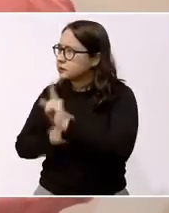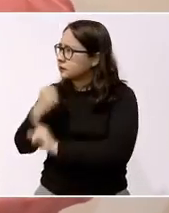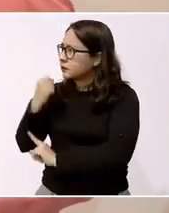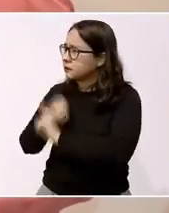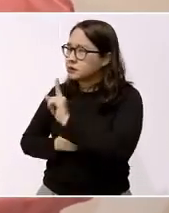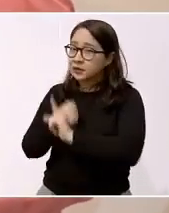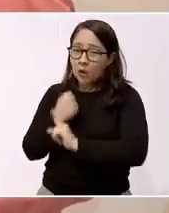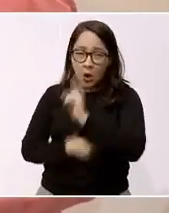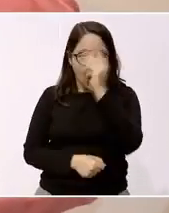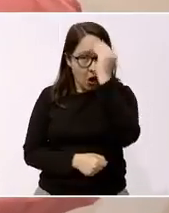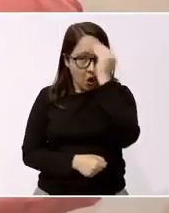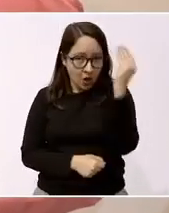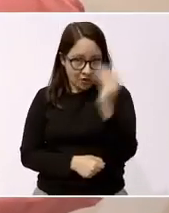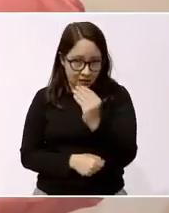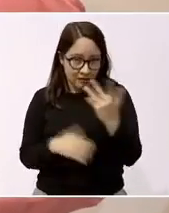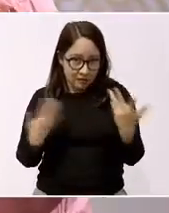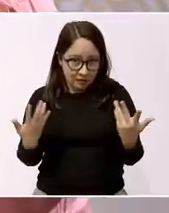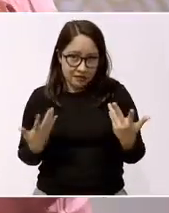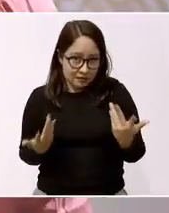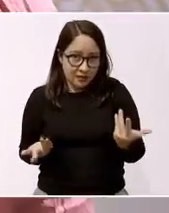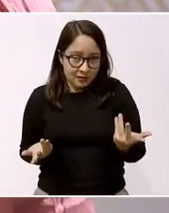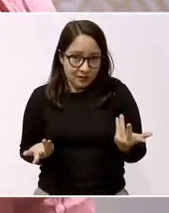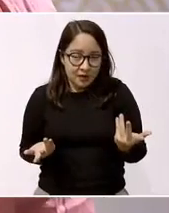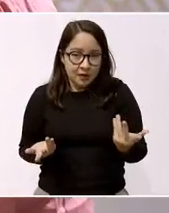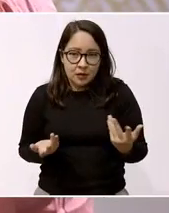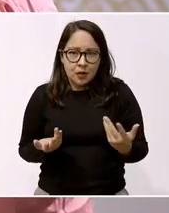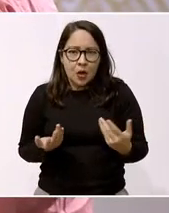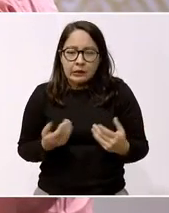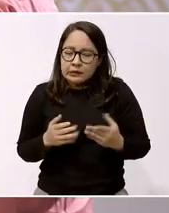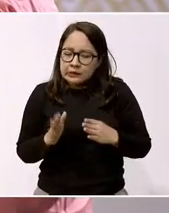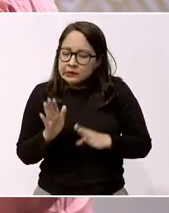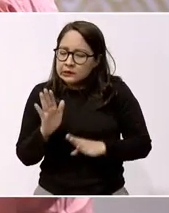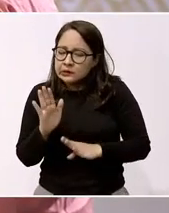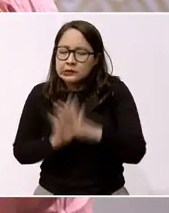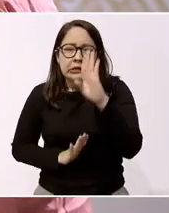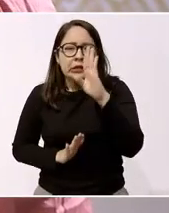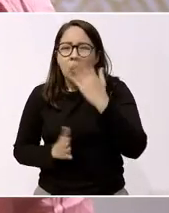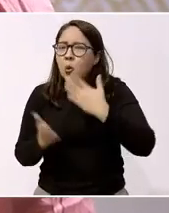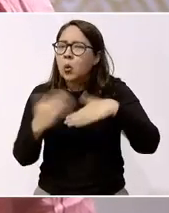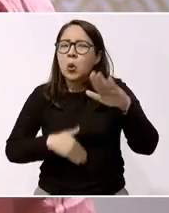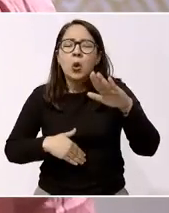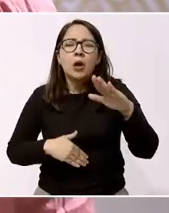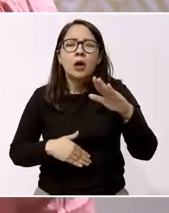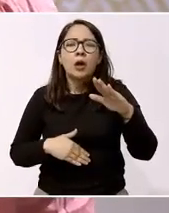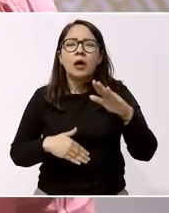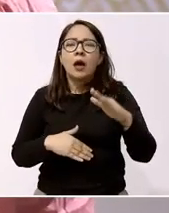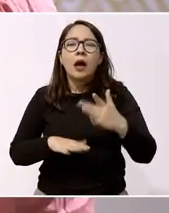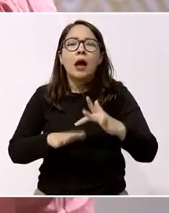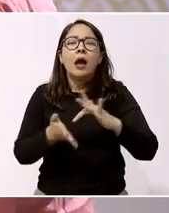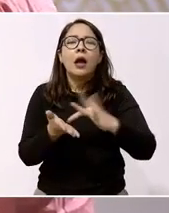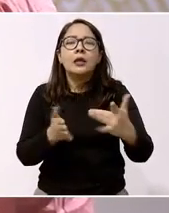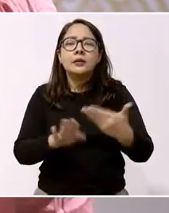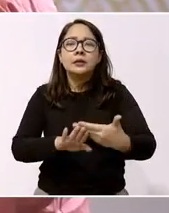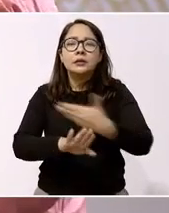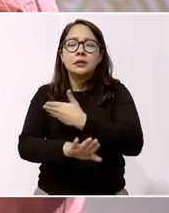de lo terrible que fue? Porque nos cuidamos en nuestras casas,